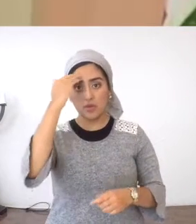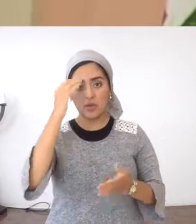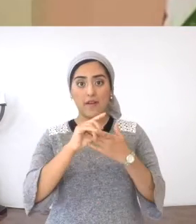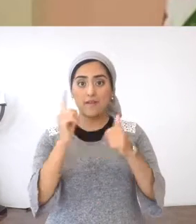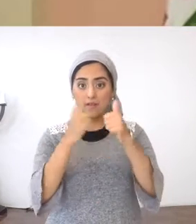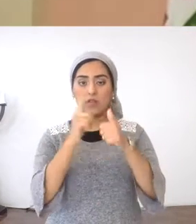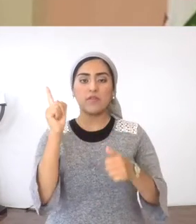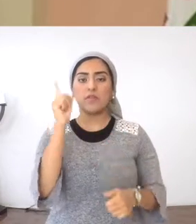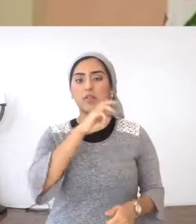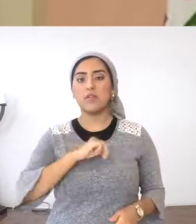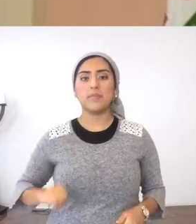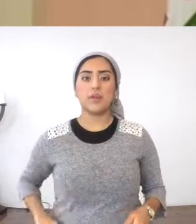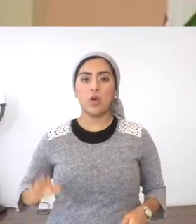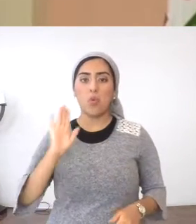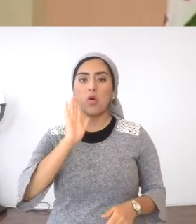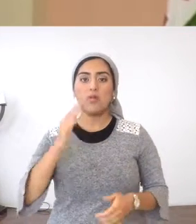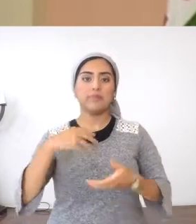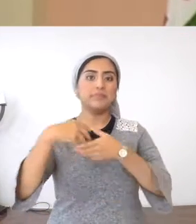Antimashiah